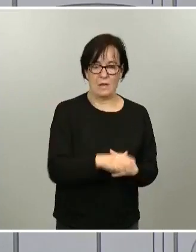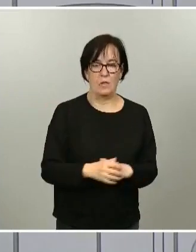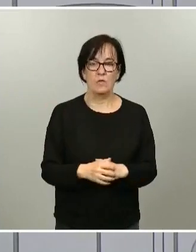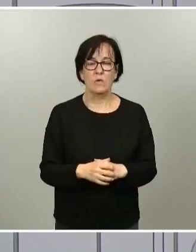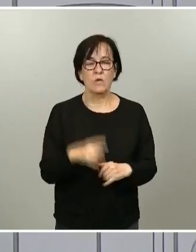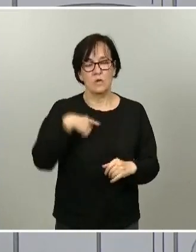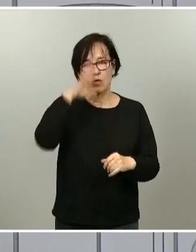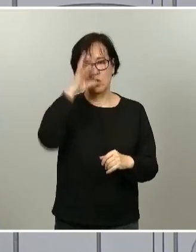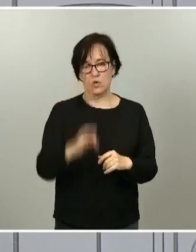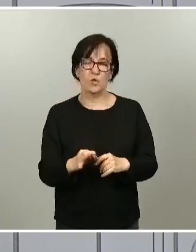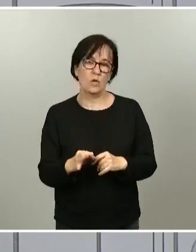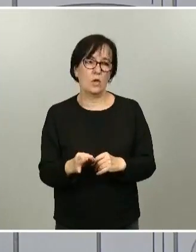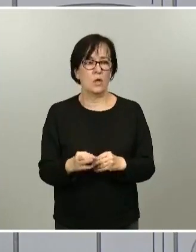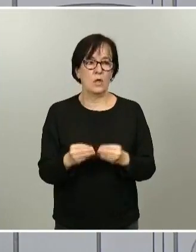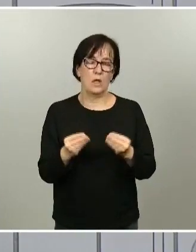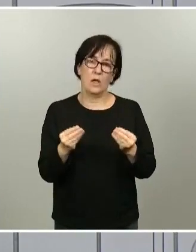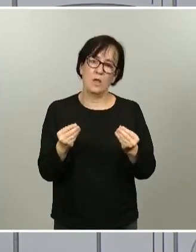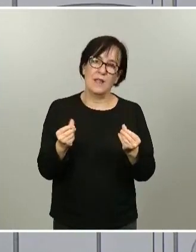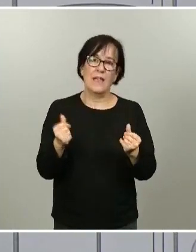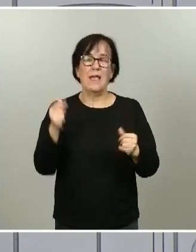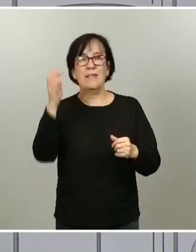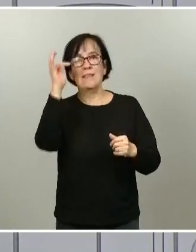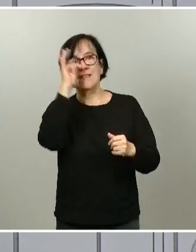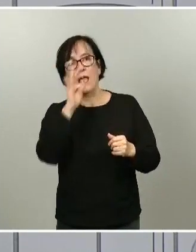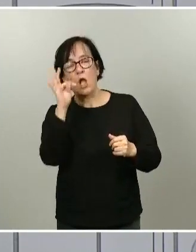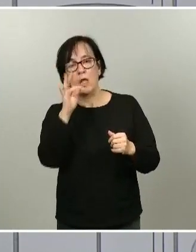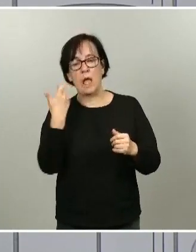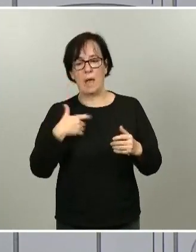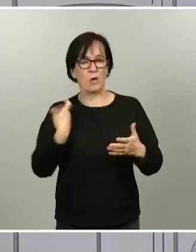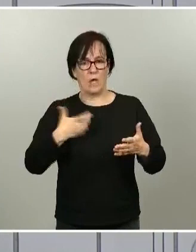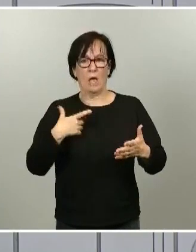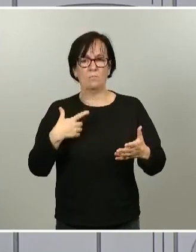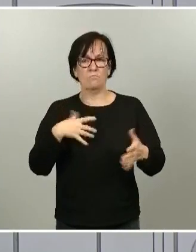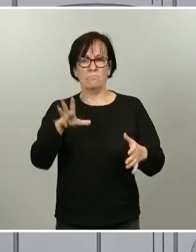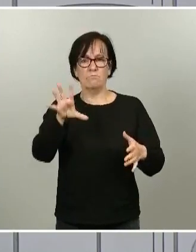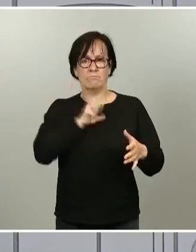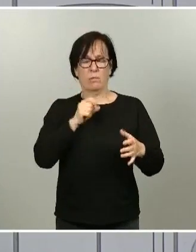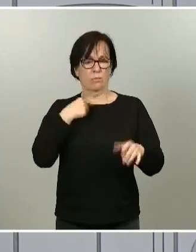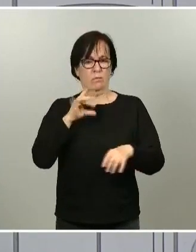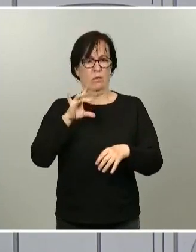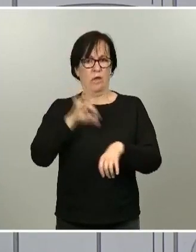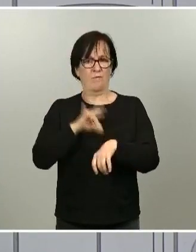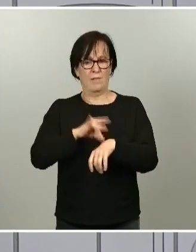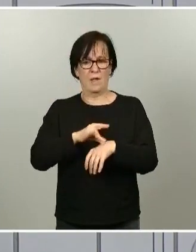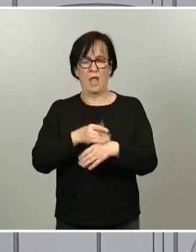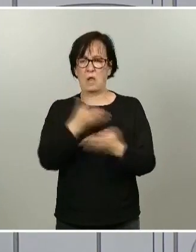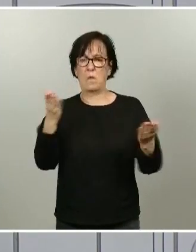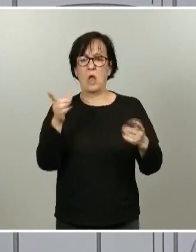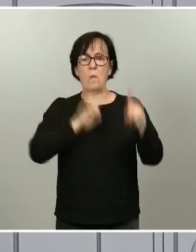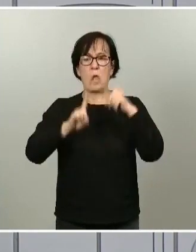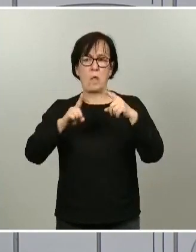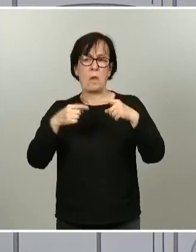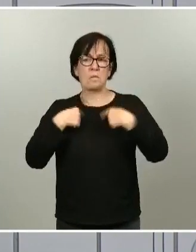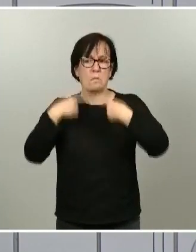que esta teoría de vamos a pasar la enfermedad y los demás no son problema mío, yo creo